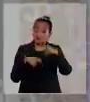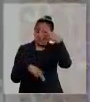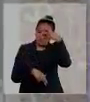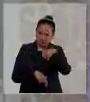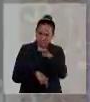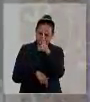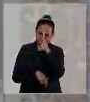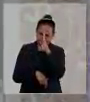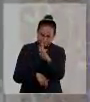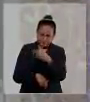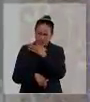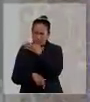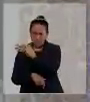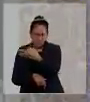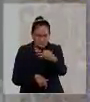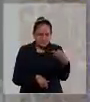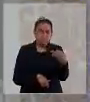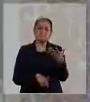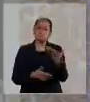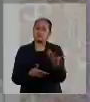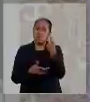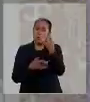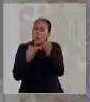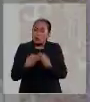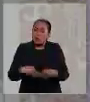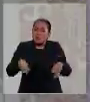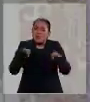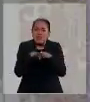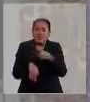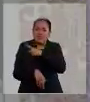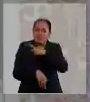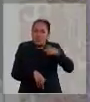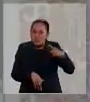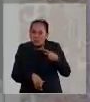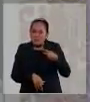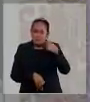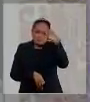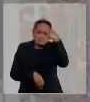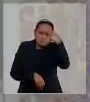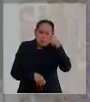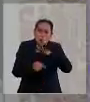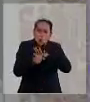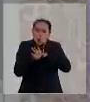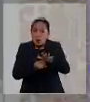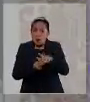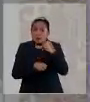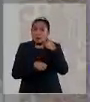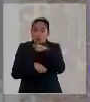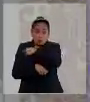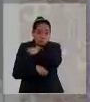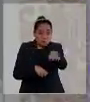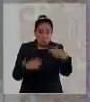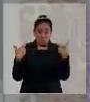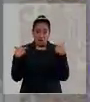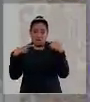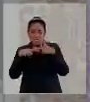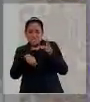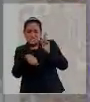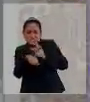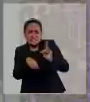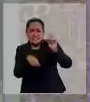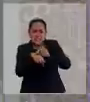Hay una parte importante que debes de tomar en cuenta porque finalmente tú vives todos los días la escuela, hay